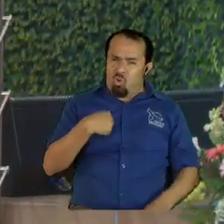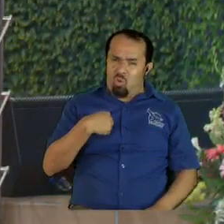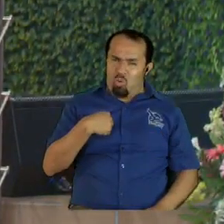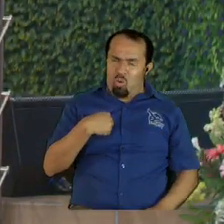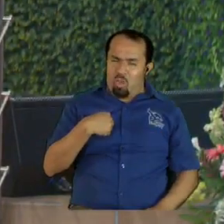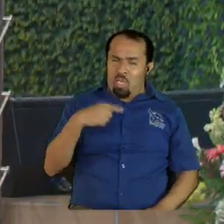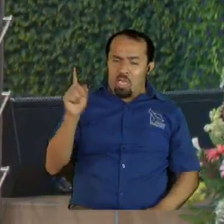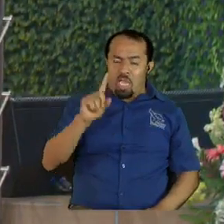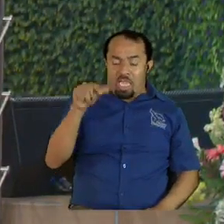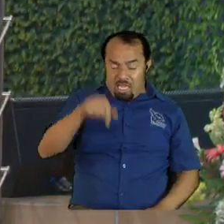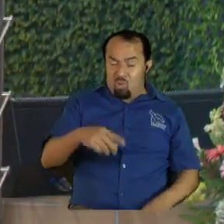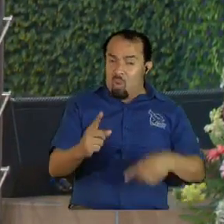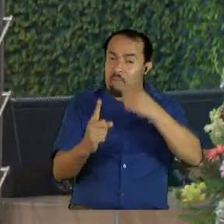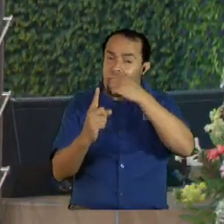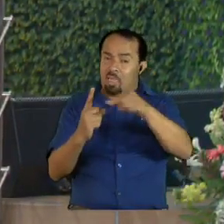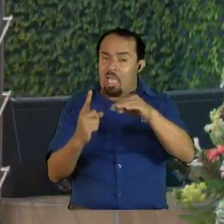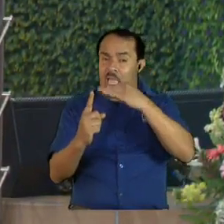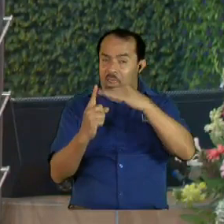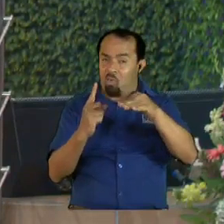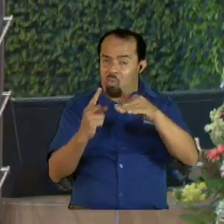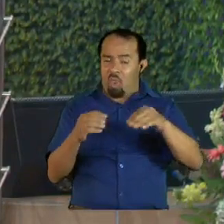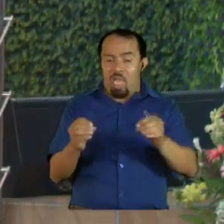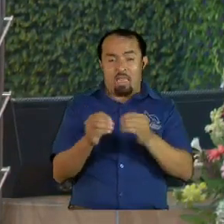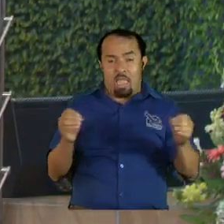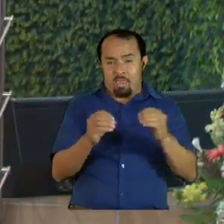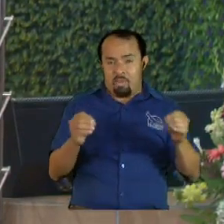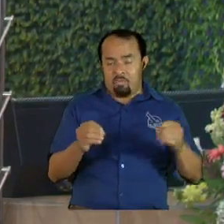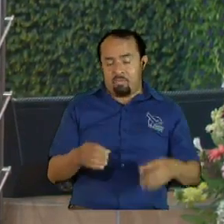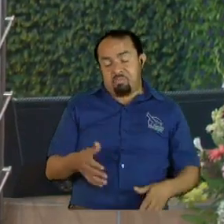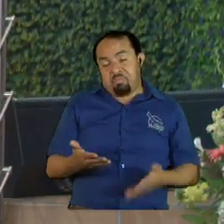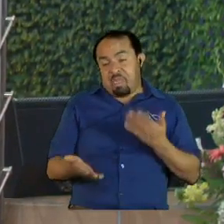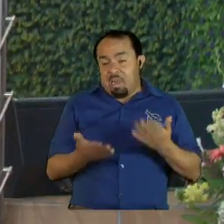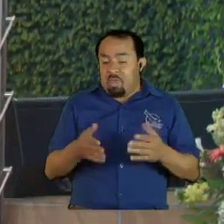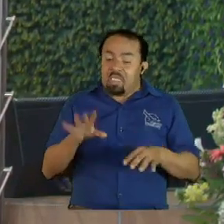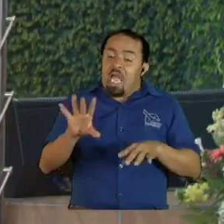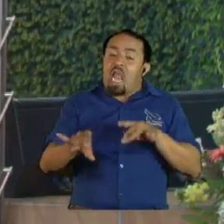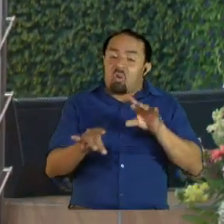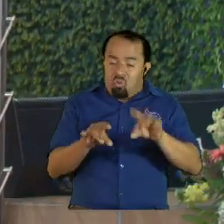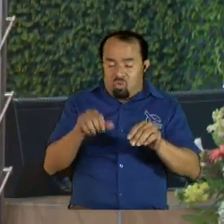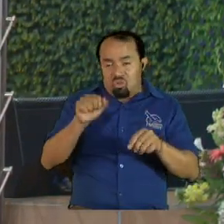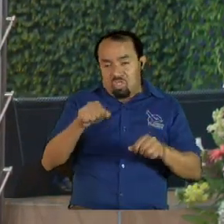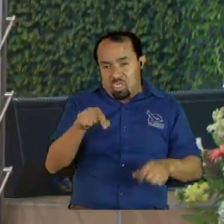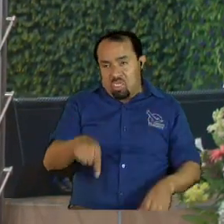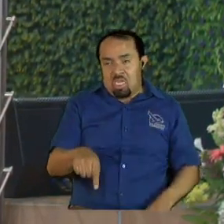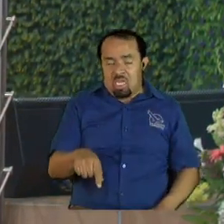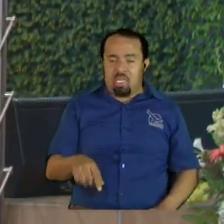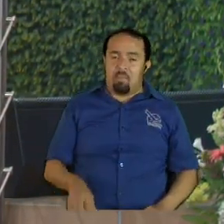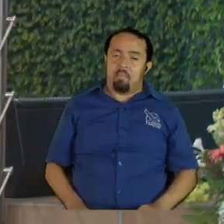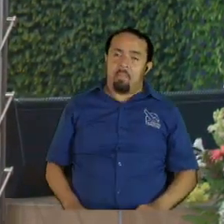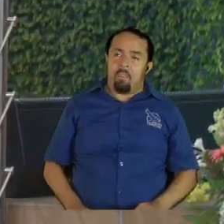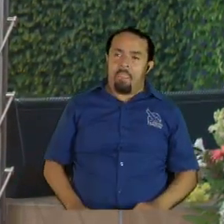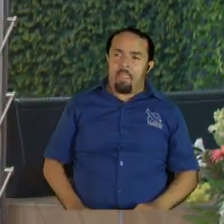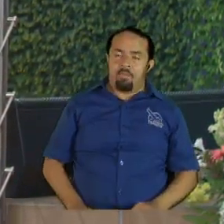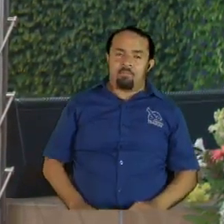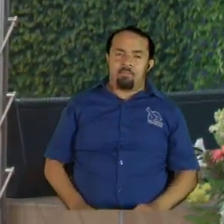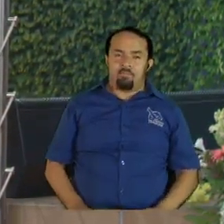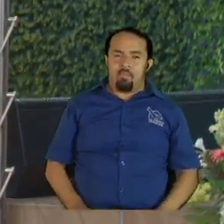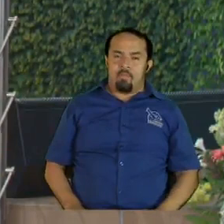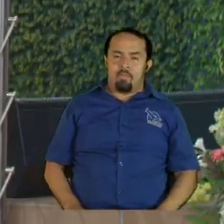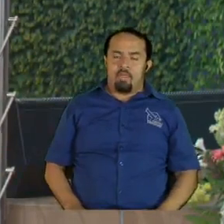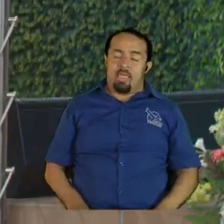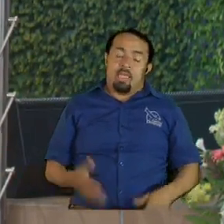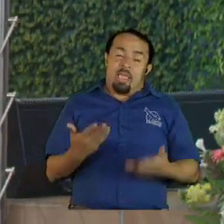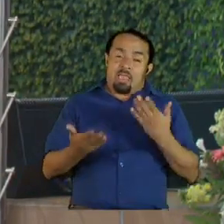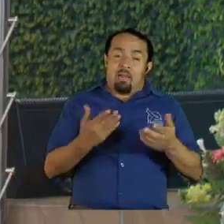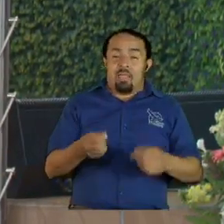Algunos sí han matado, incluso criaturas que llevan su propia sangre. Por ejemplo, los picó un zanjudo y ¡pau! Lo mataron, llevaba